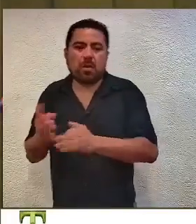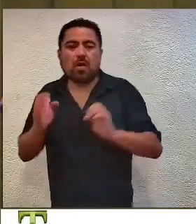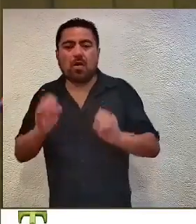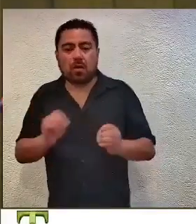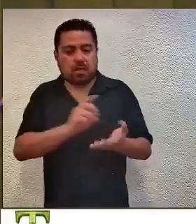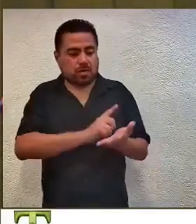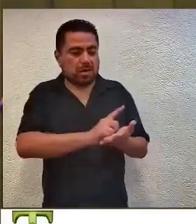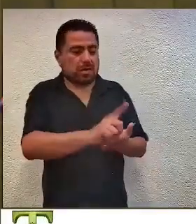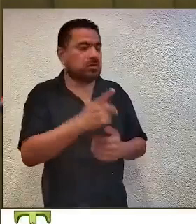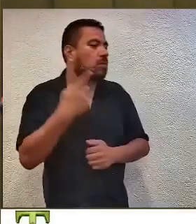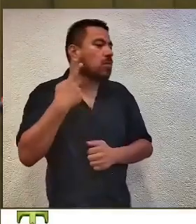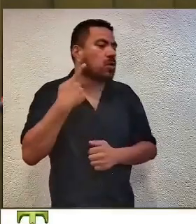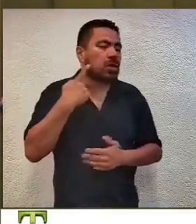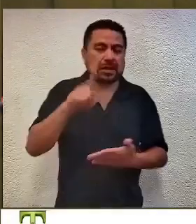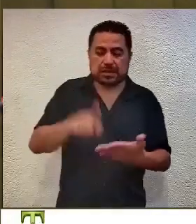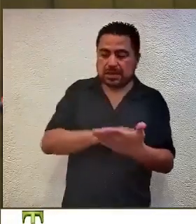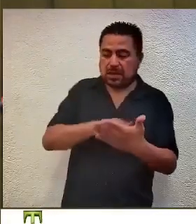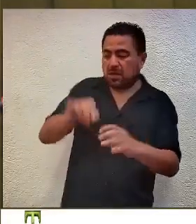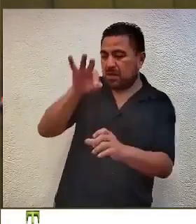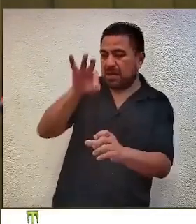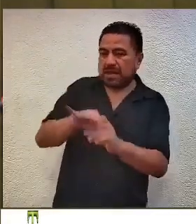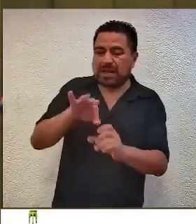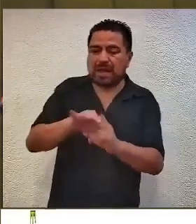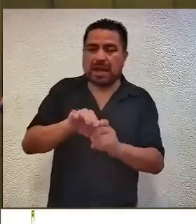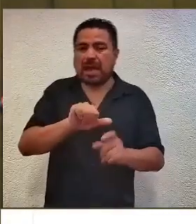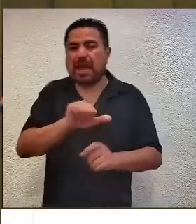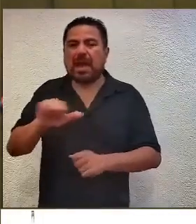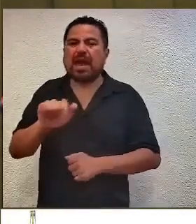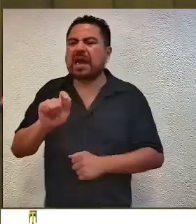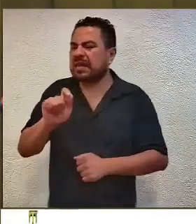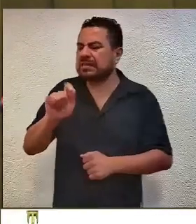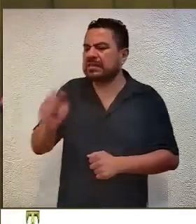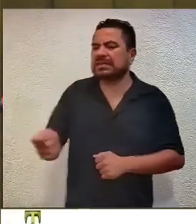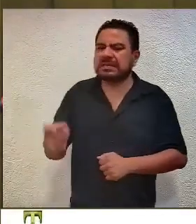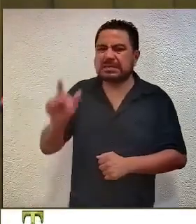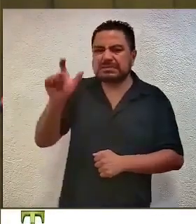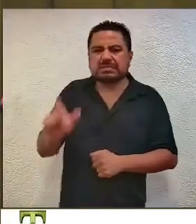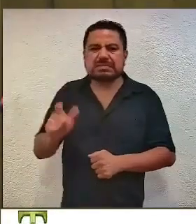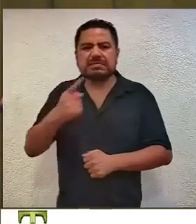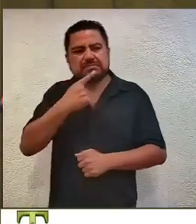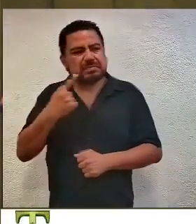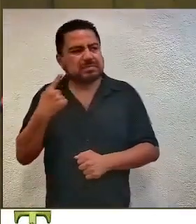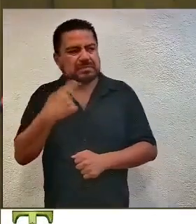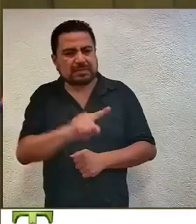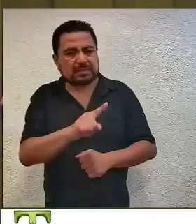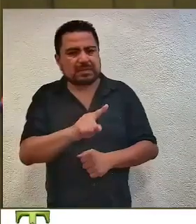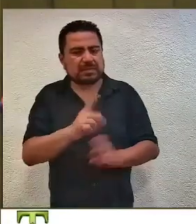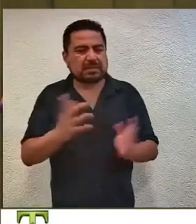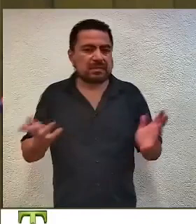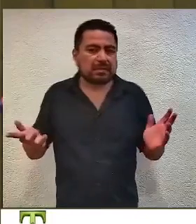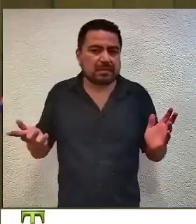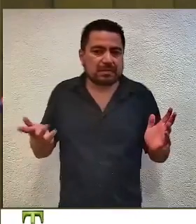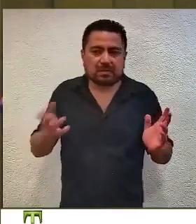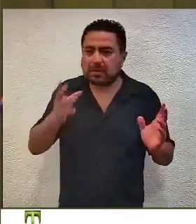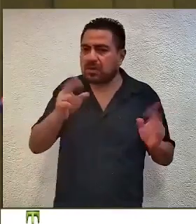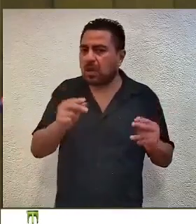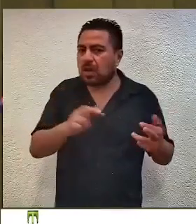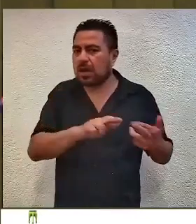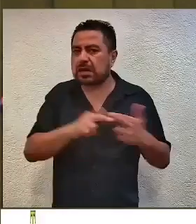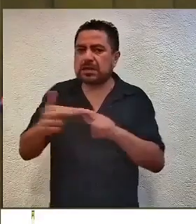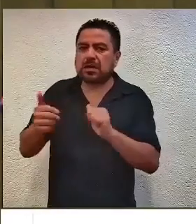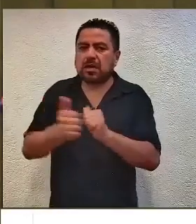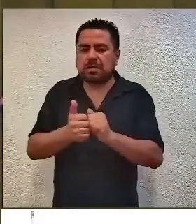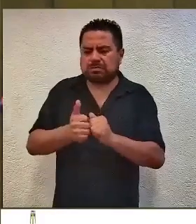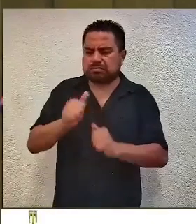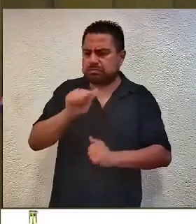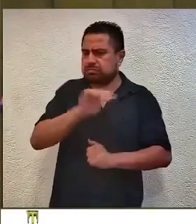derechos político-electorales al tratarse de conductas denunciadas que no se relacionan con un